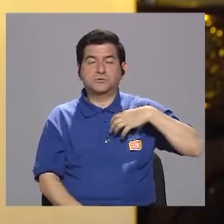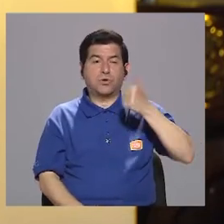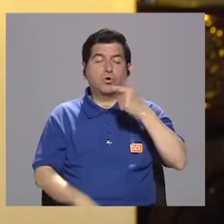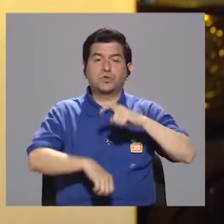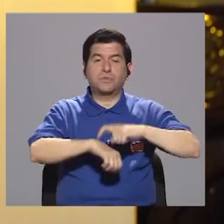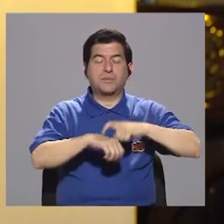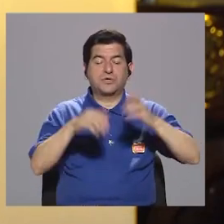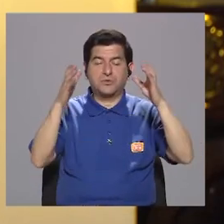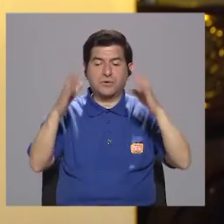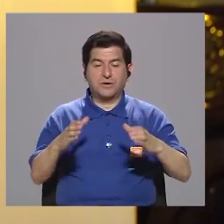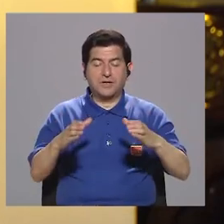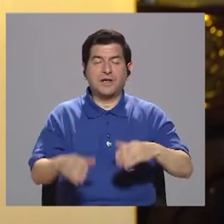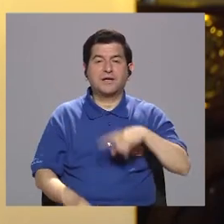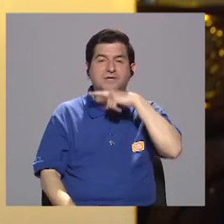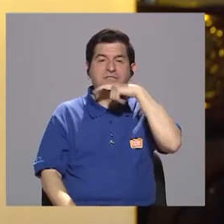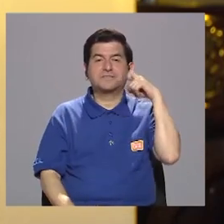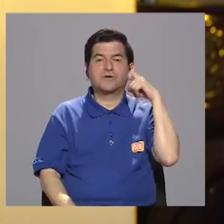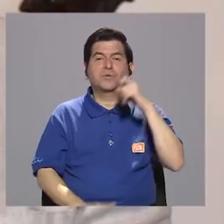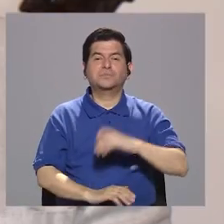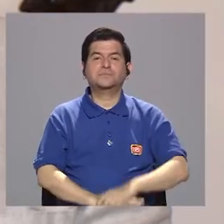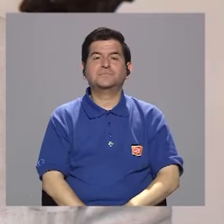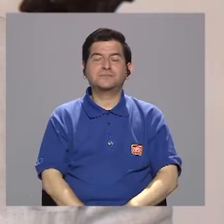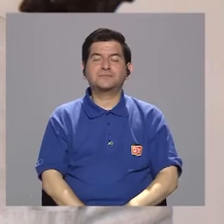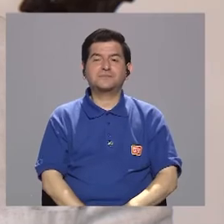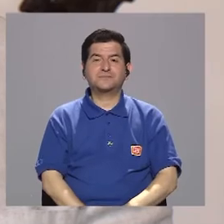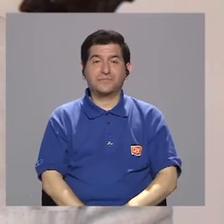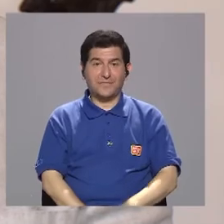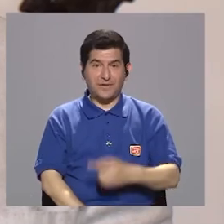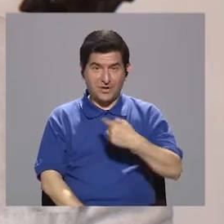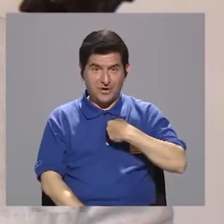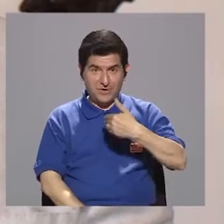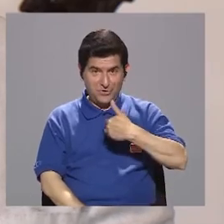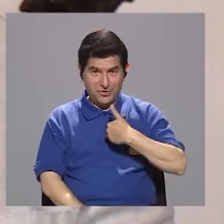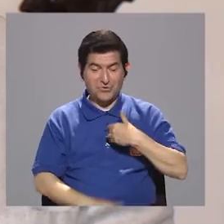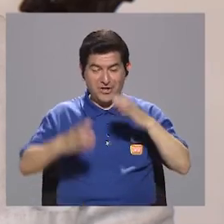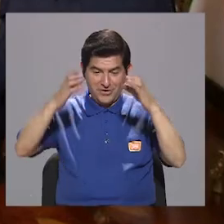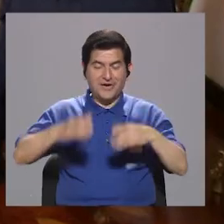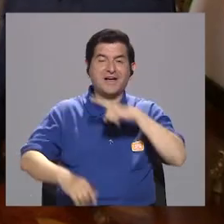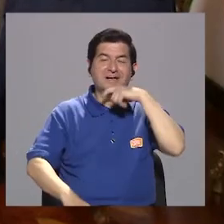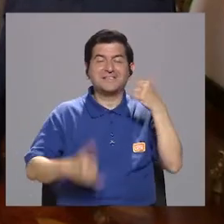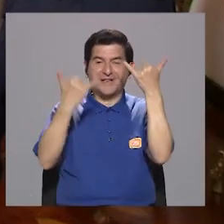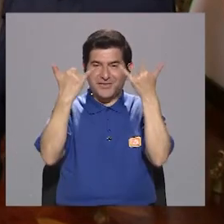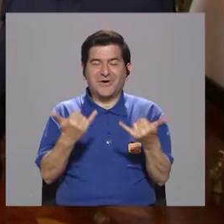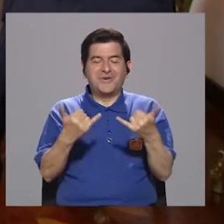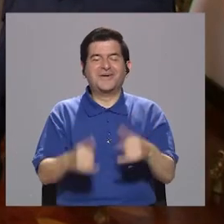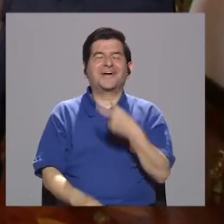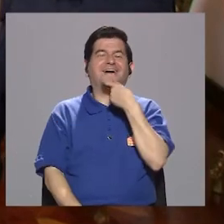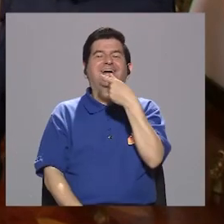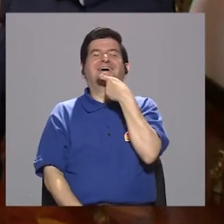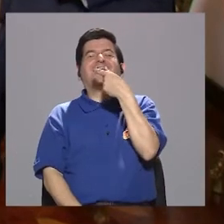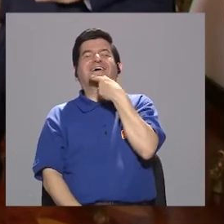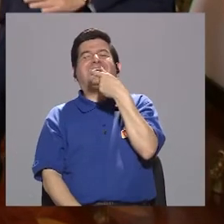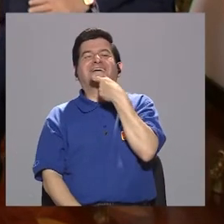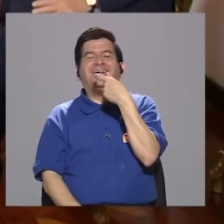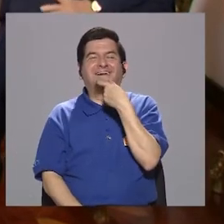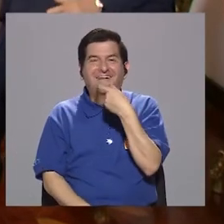hora para el queque seco. Queque seco. Yo casualmente les tengo un queque seco ahora.